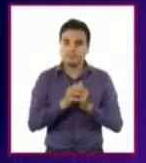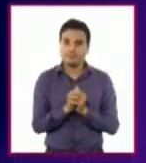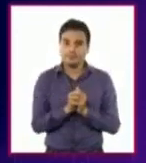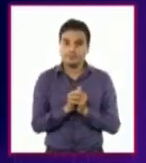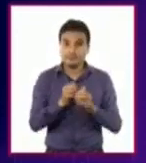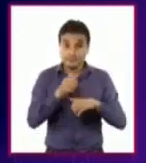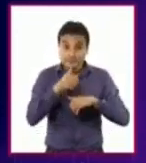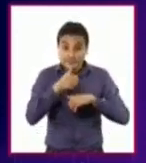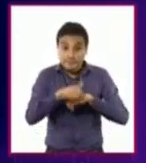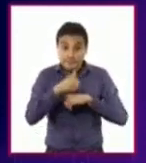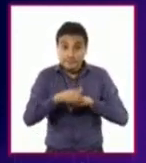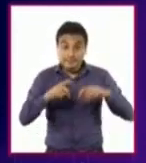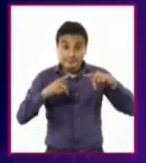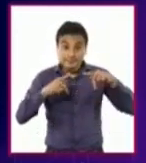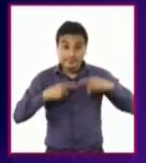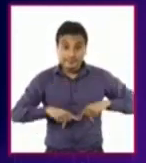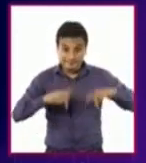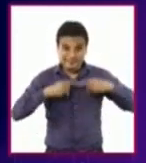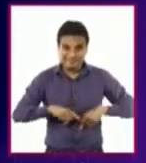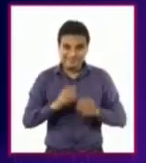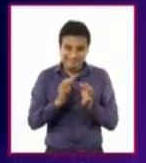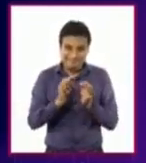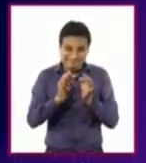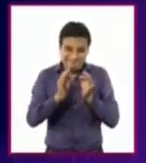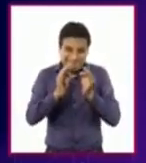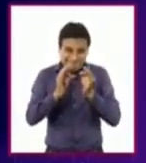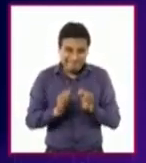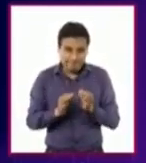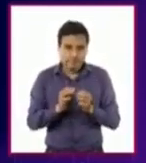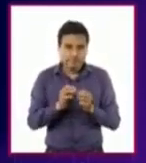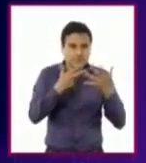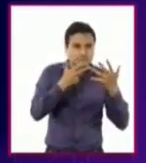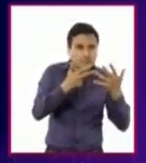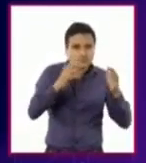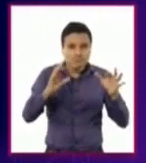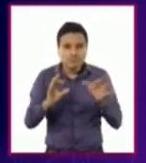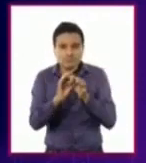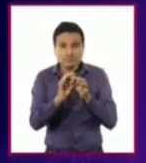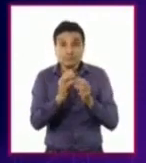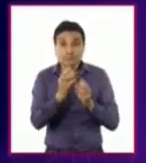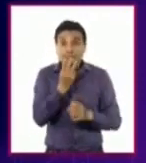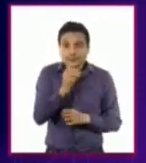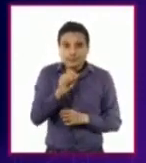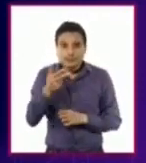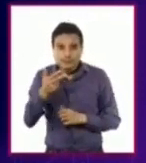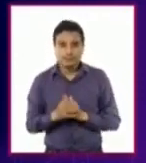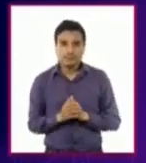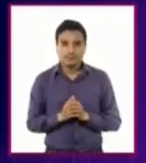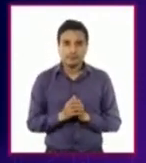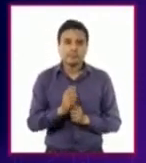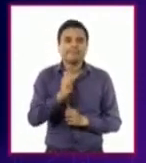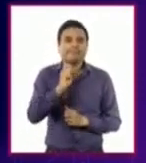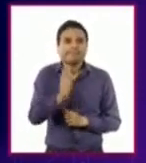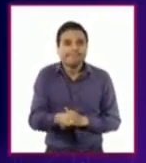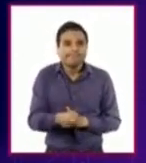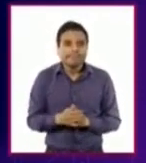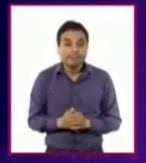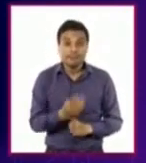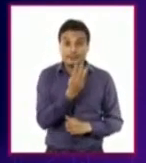número de personas asociado a la frecuencia 8 es 3.8 por lo tanto